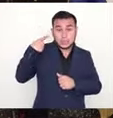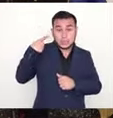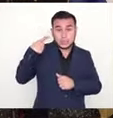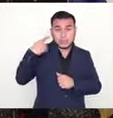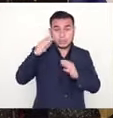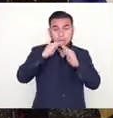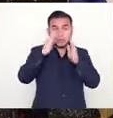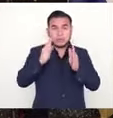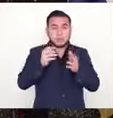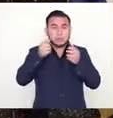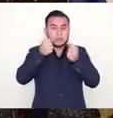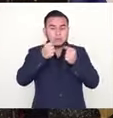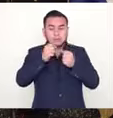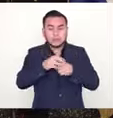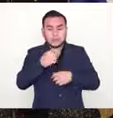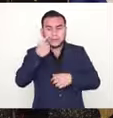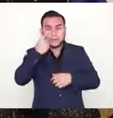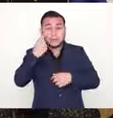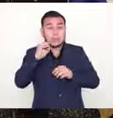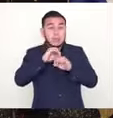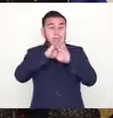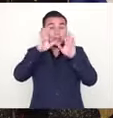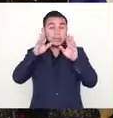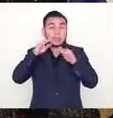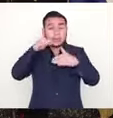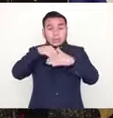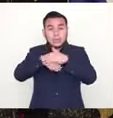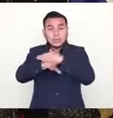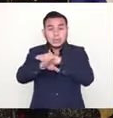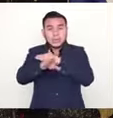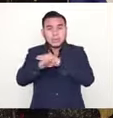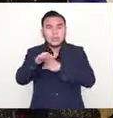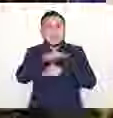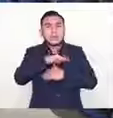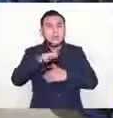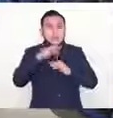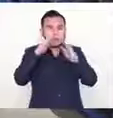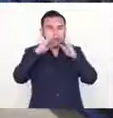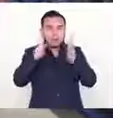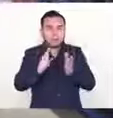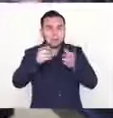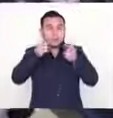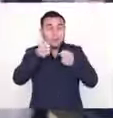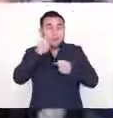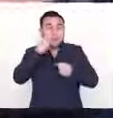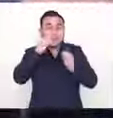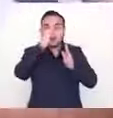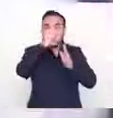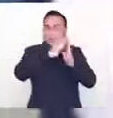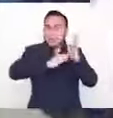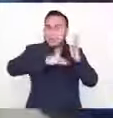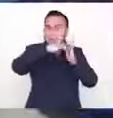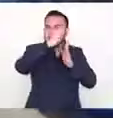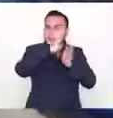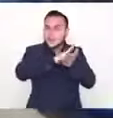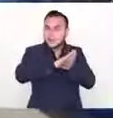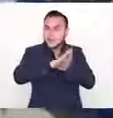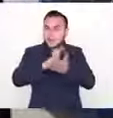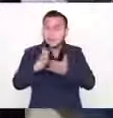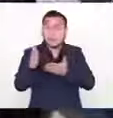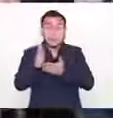penales ahí están los medios entrando a los centros penales donde ya no hay graffiti donde